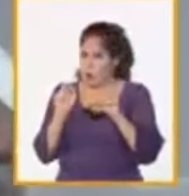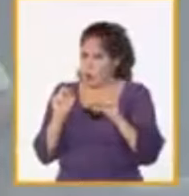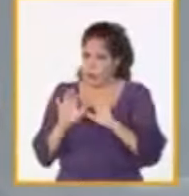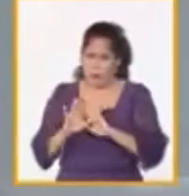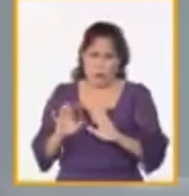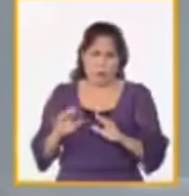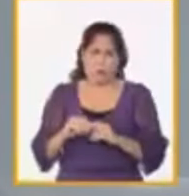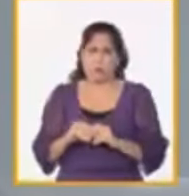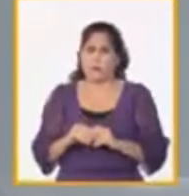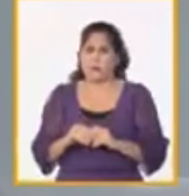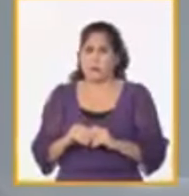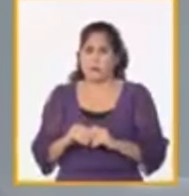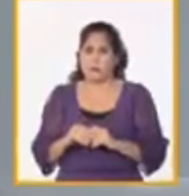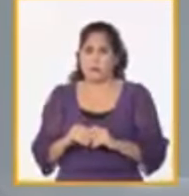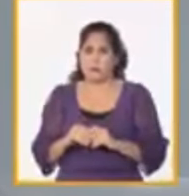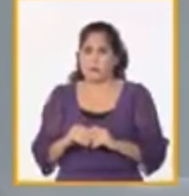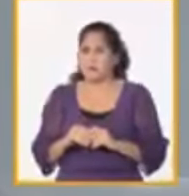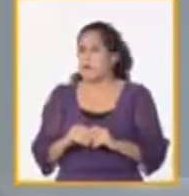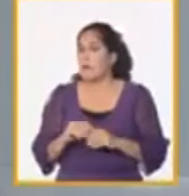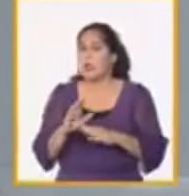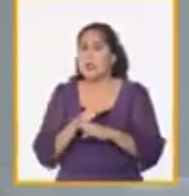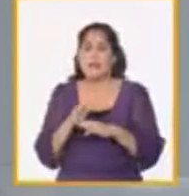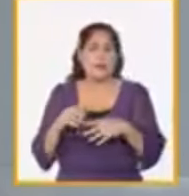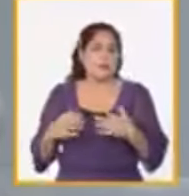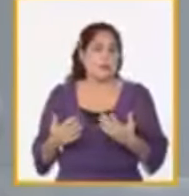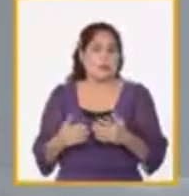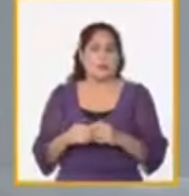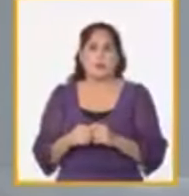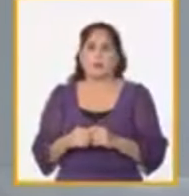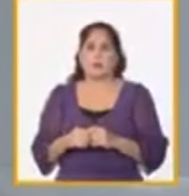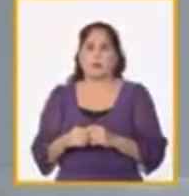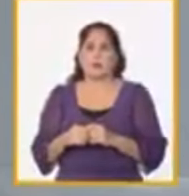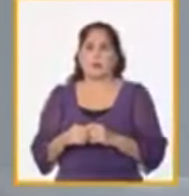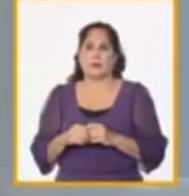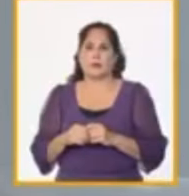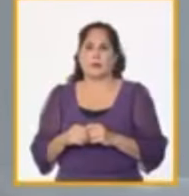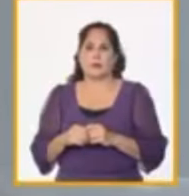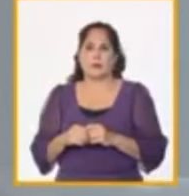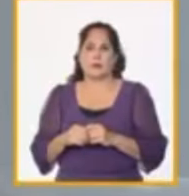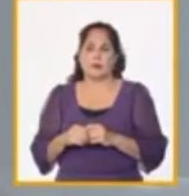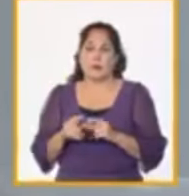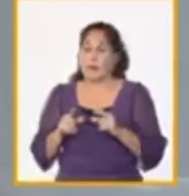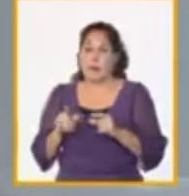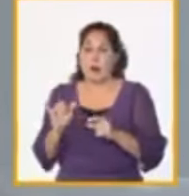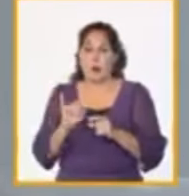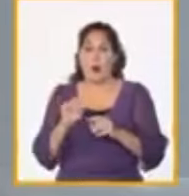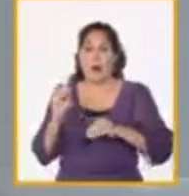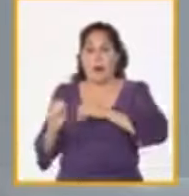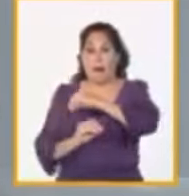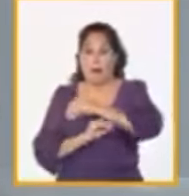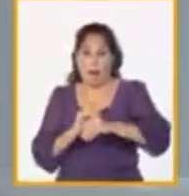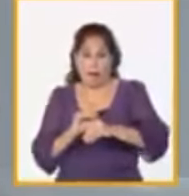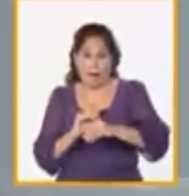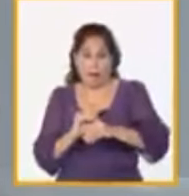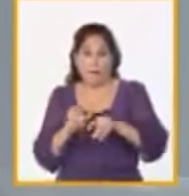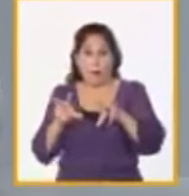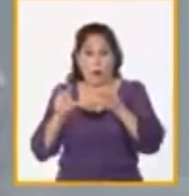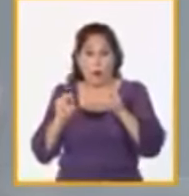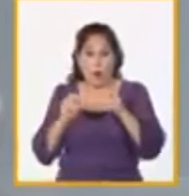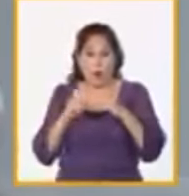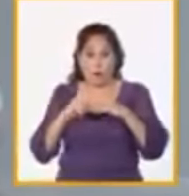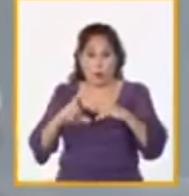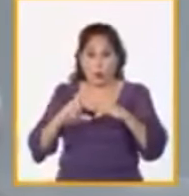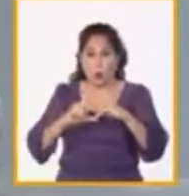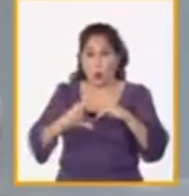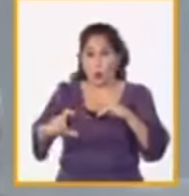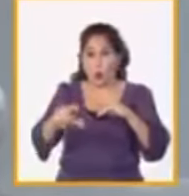sea, que hay una claridad y una prioridad en la máxima dirección del país. Y ahorita cuando